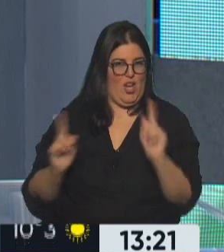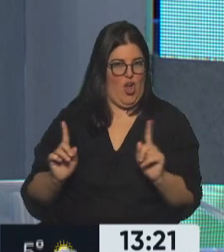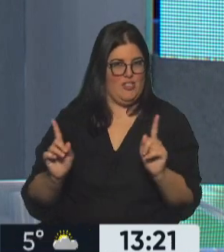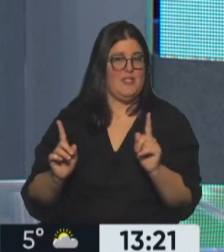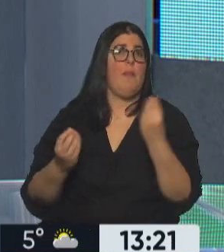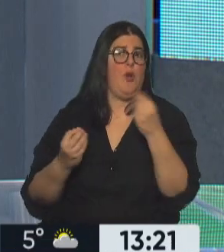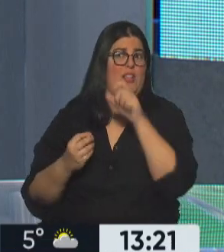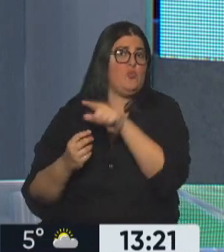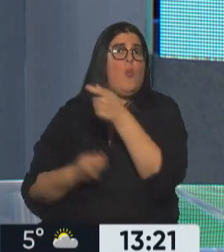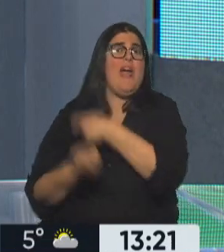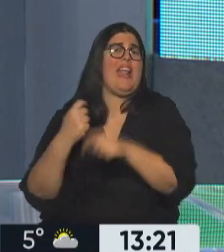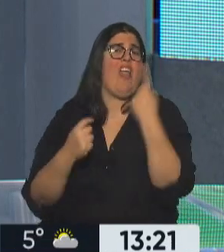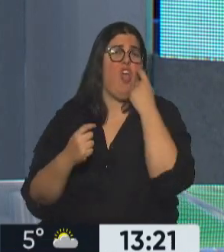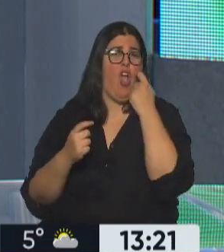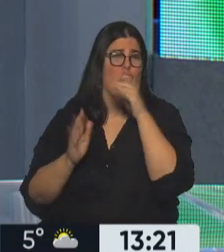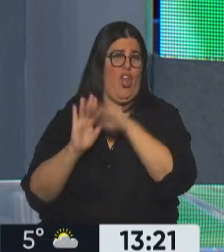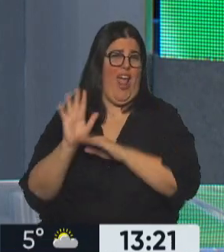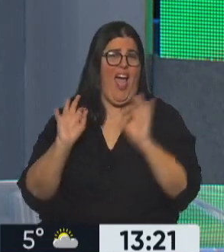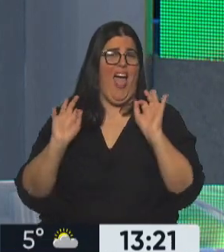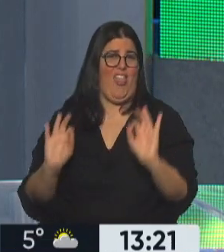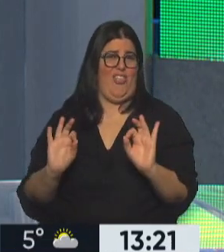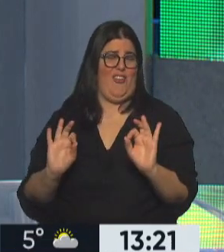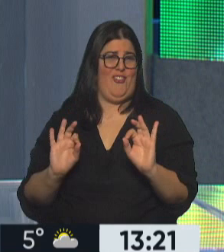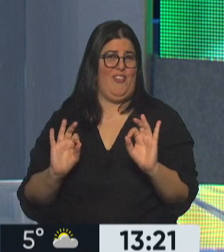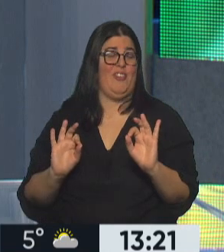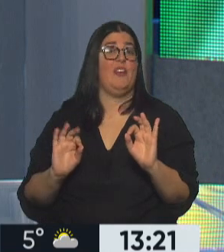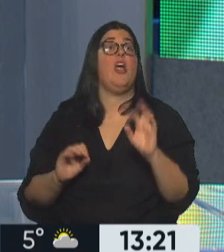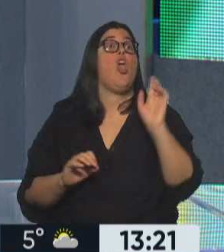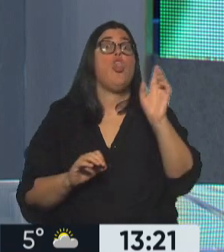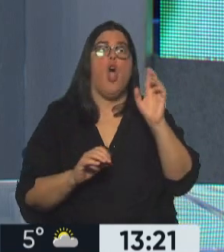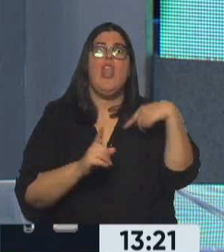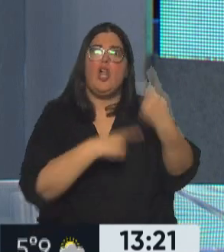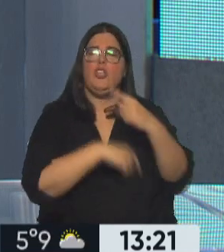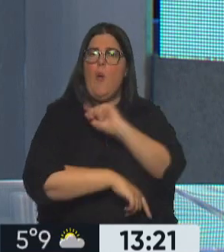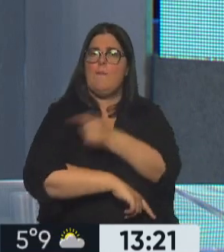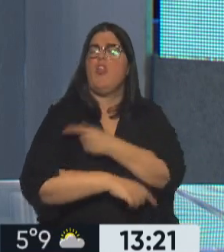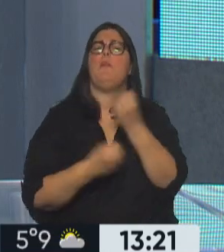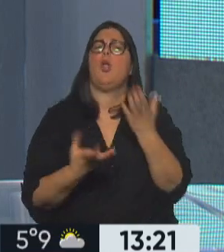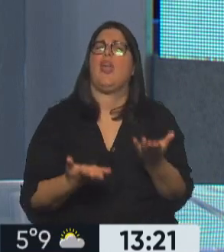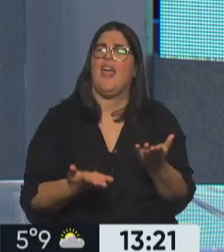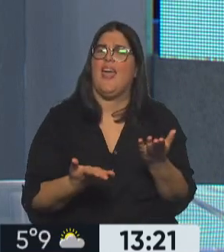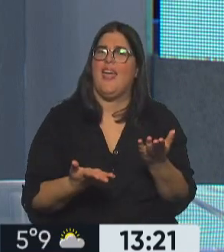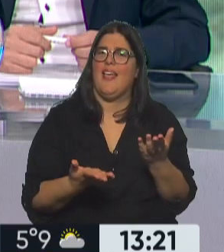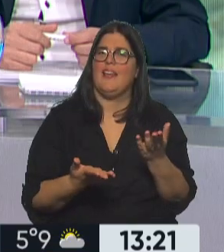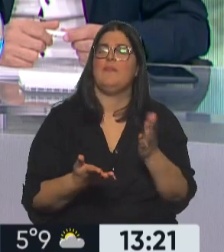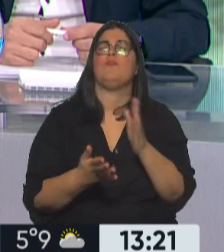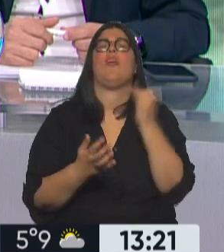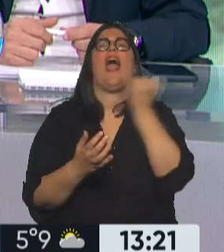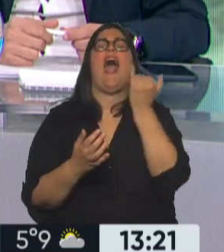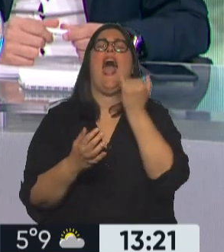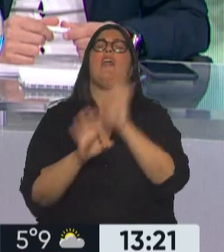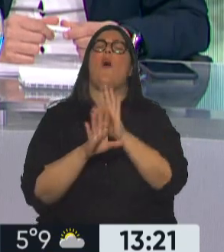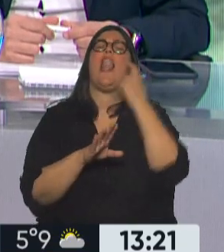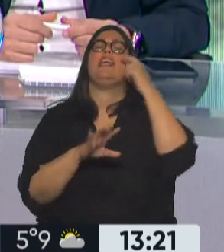Una de las ventajas por las cuales el dólar sigue teniendo el poder que tiene, más allá de la construcción